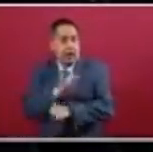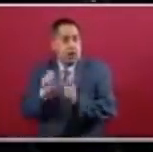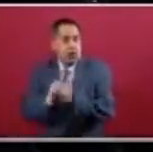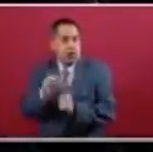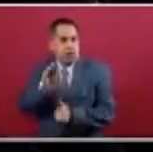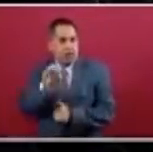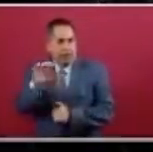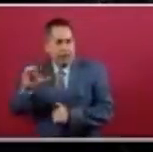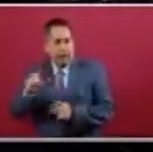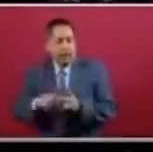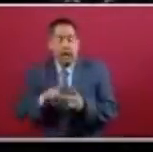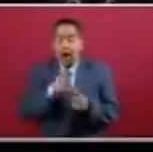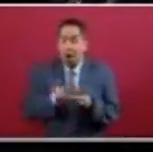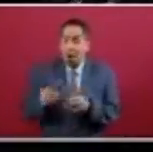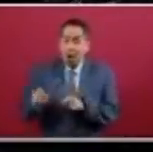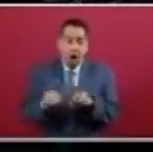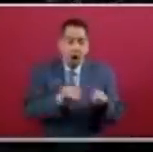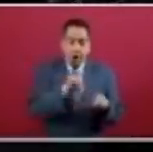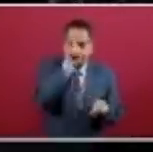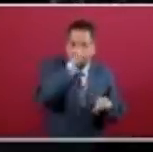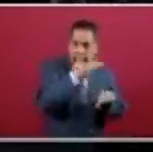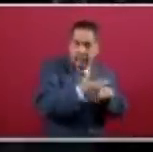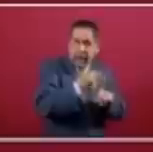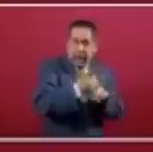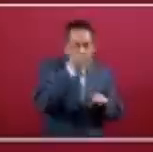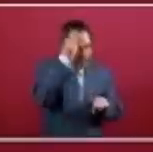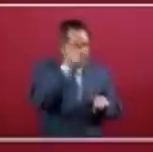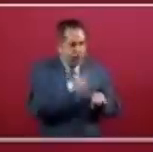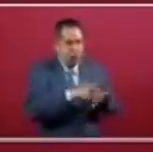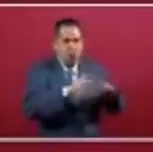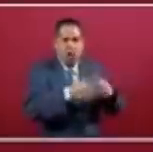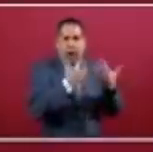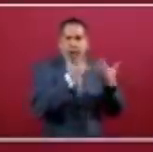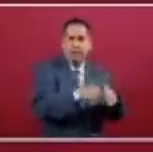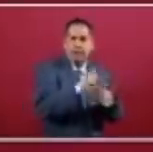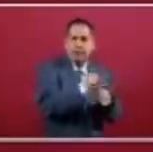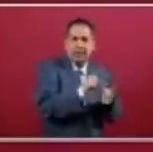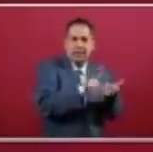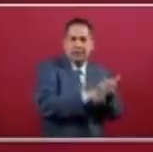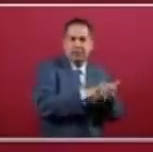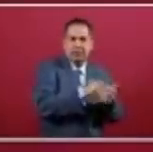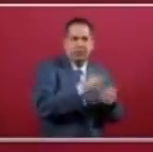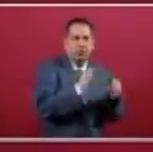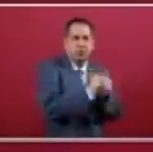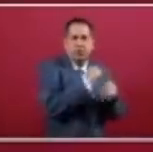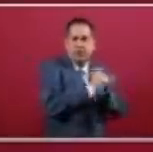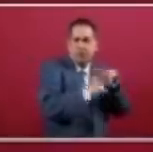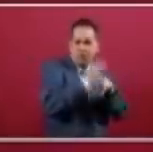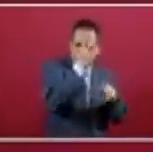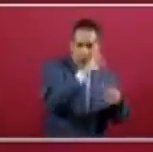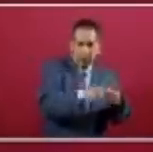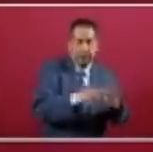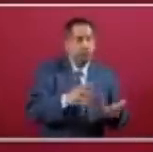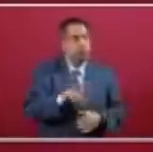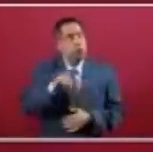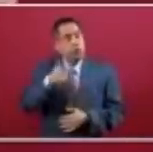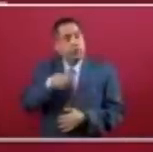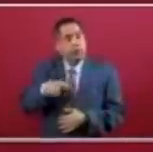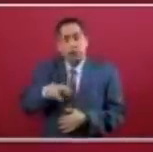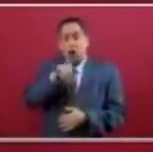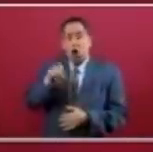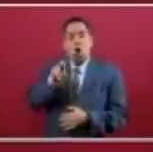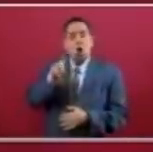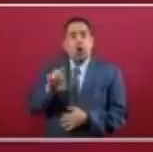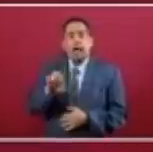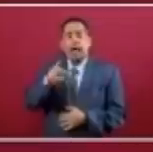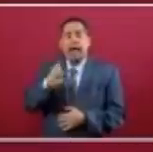e independiente y actualmente directora de Iberdrola México. Jordi Herrera Flores, secretario de Energía